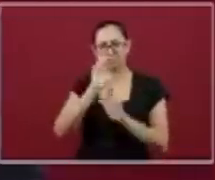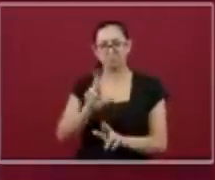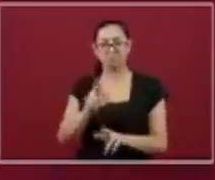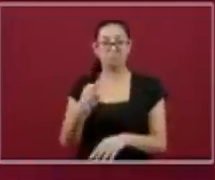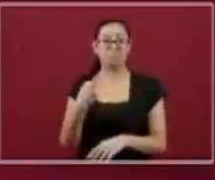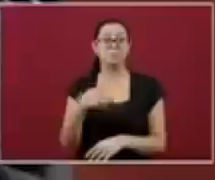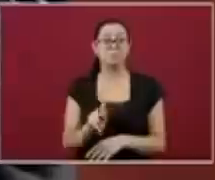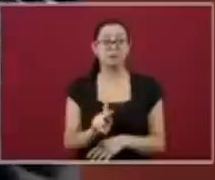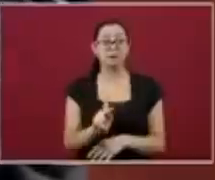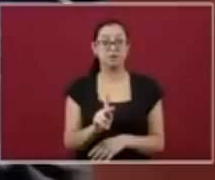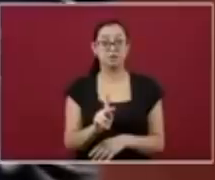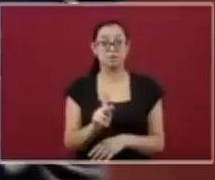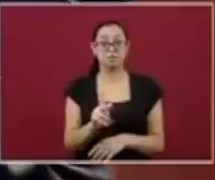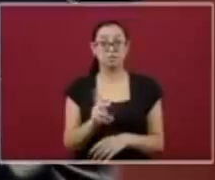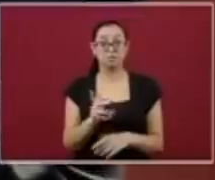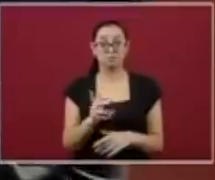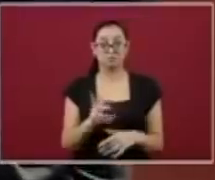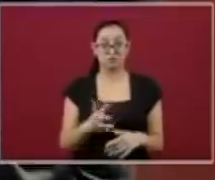fuerza